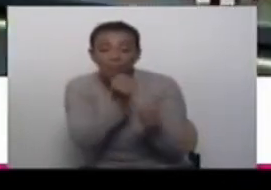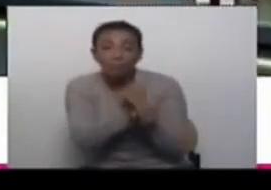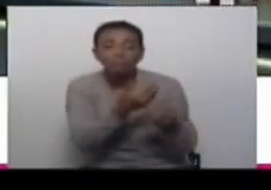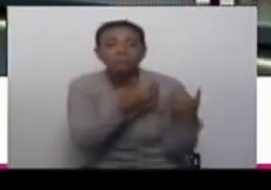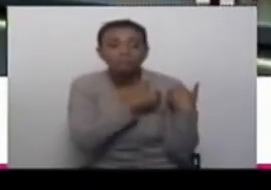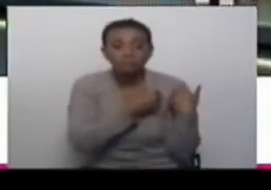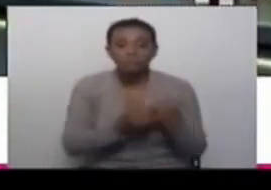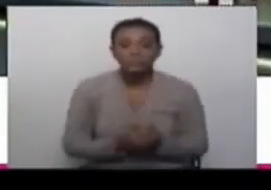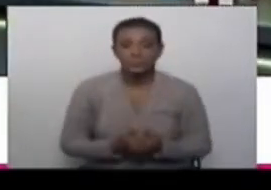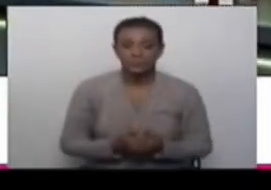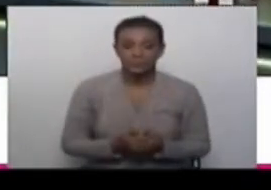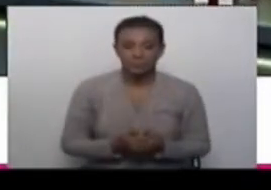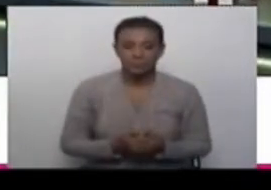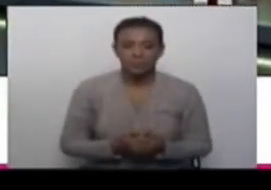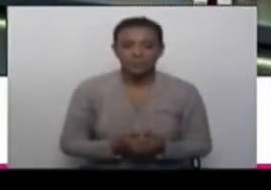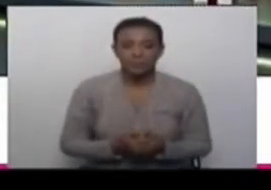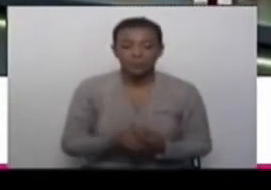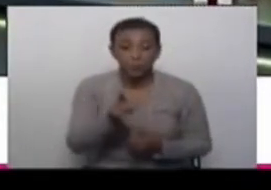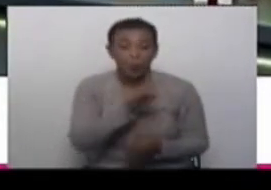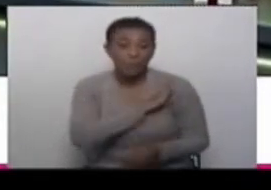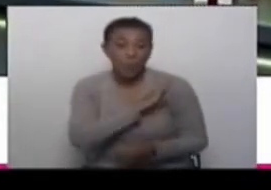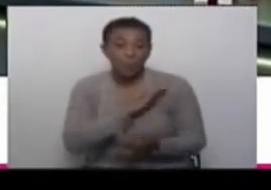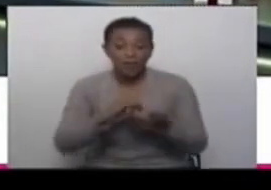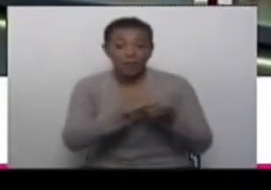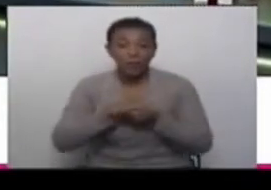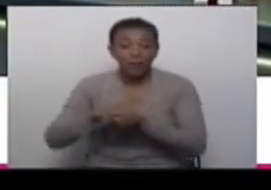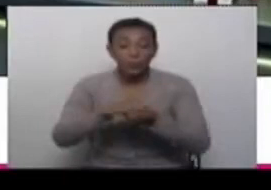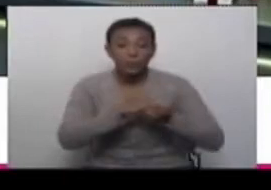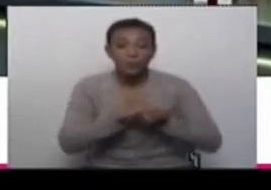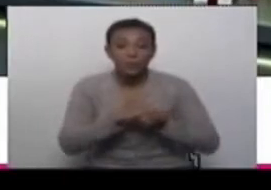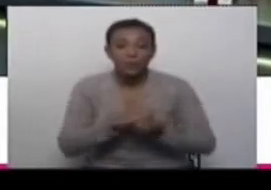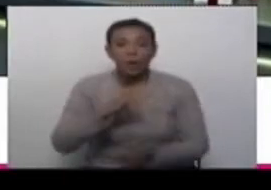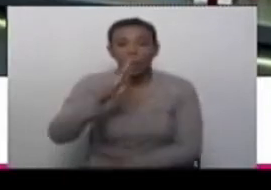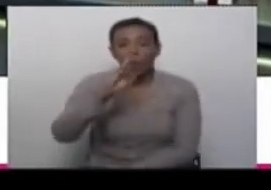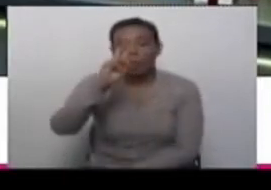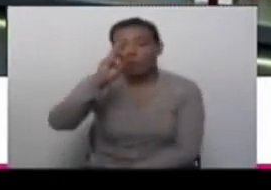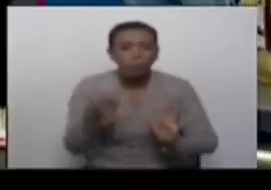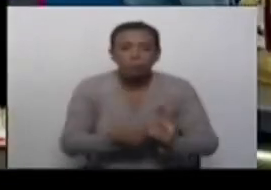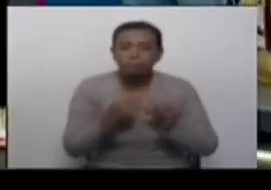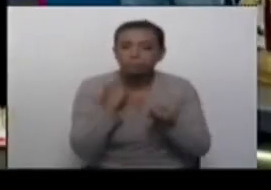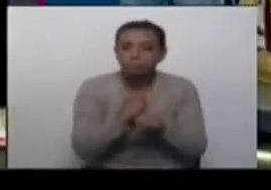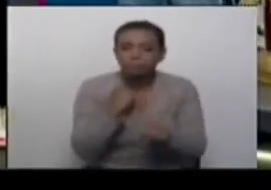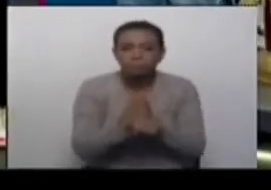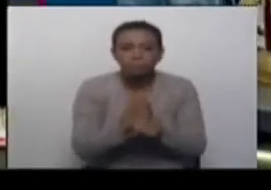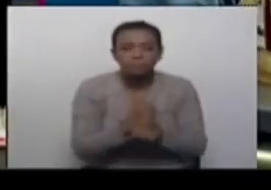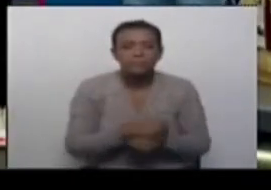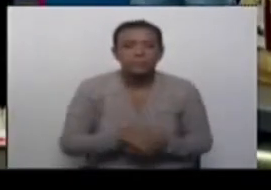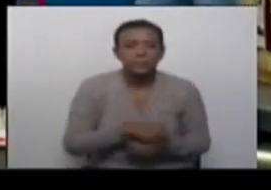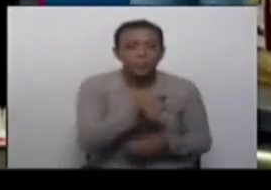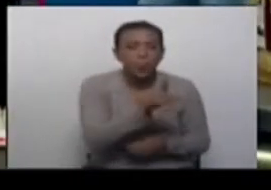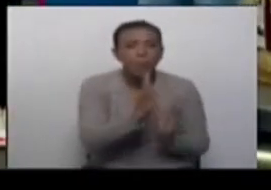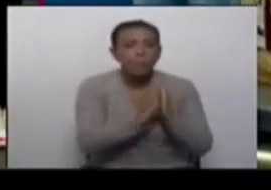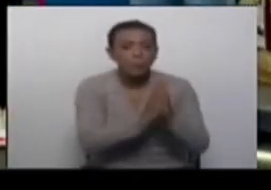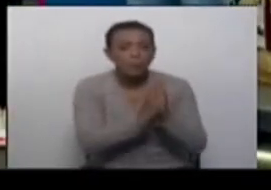Araujo. ¿Cómo estás? Todo fino. ¿Tú eres trujillano? Ah, ¿de qué parte de Trujillo? De Motatán. Motatán. Marco Torres. Quiero que